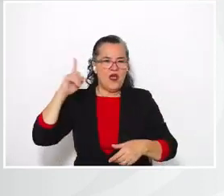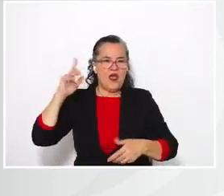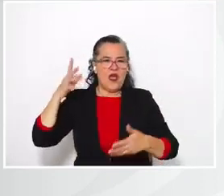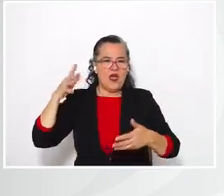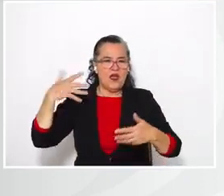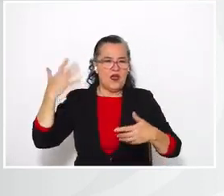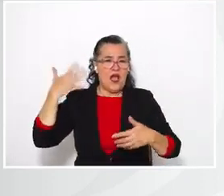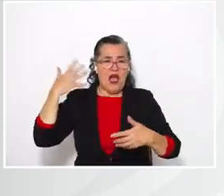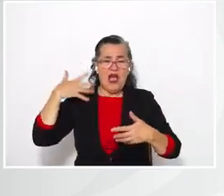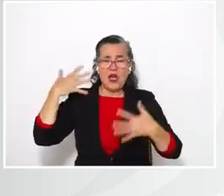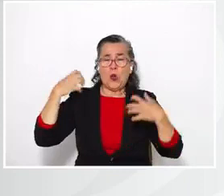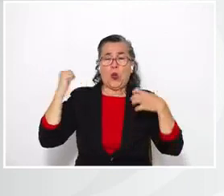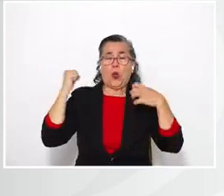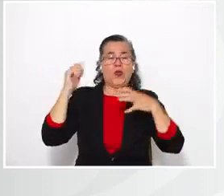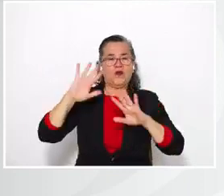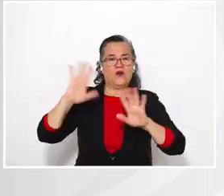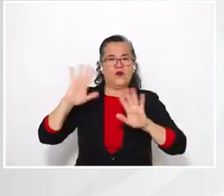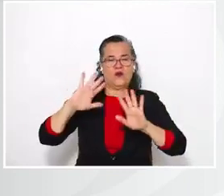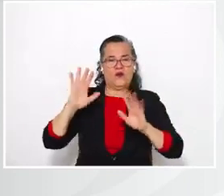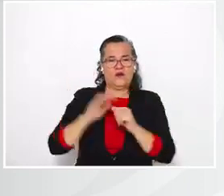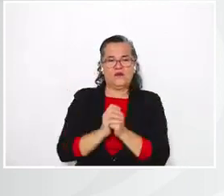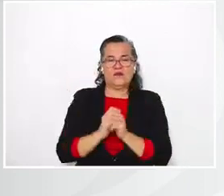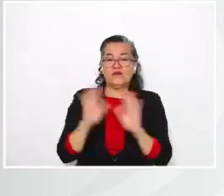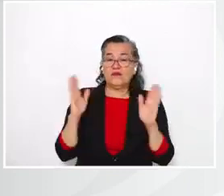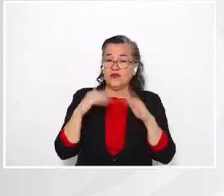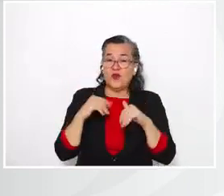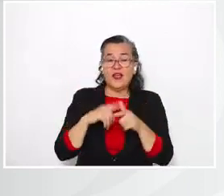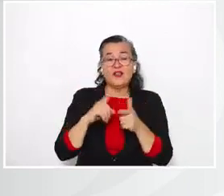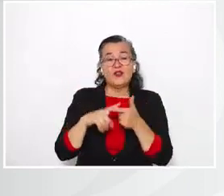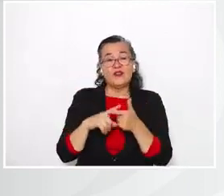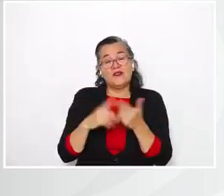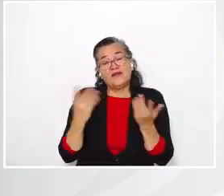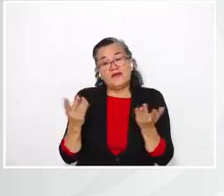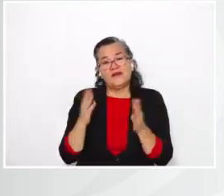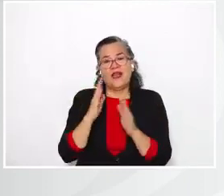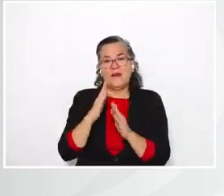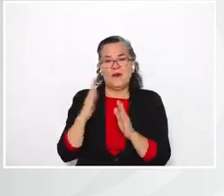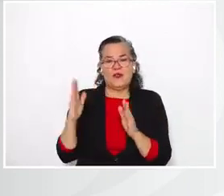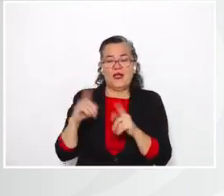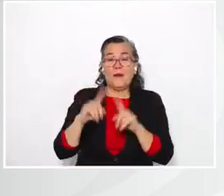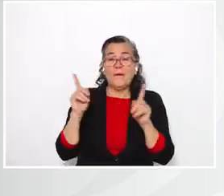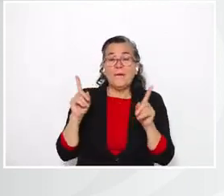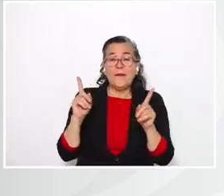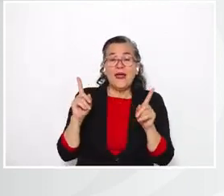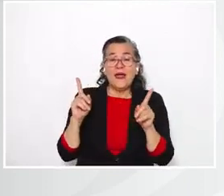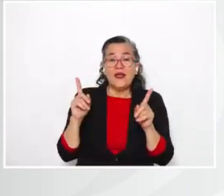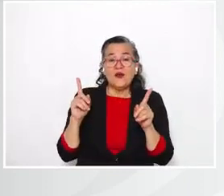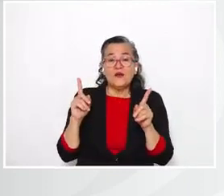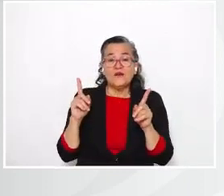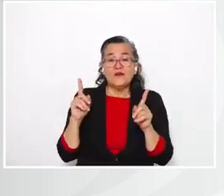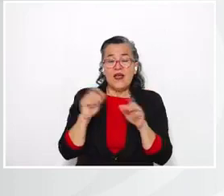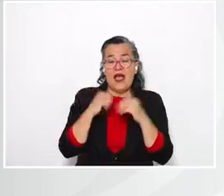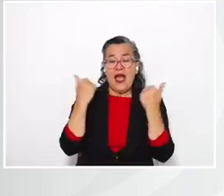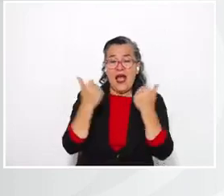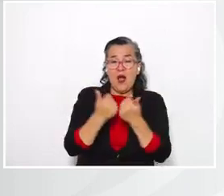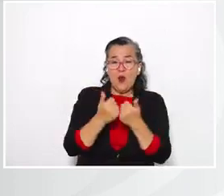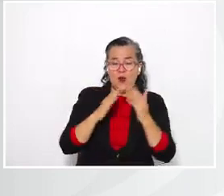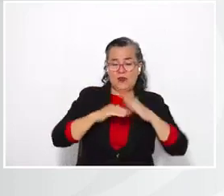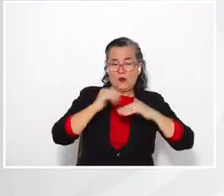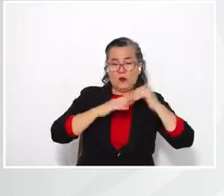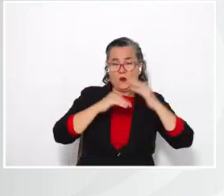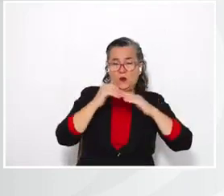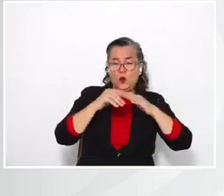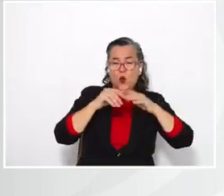Alguna influencia política había que tener, y en la biblioteca. Pero las aulas se construyeron de tal manera que tuvieran